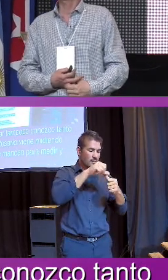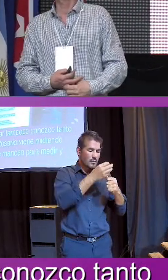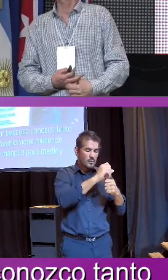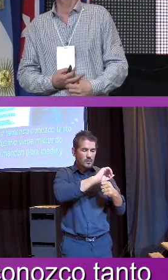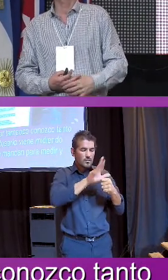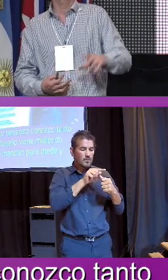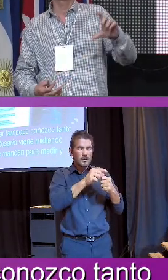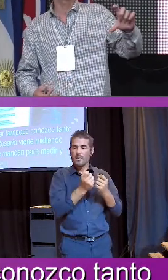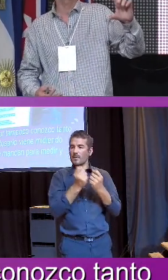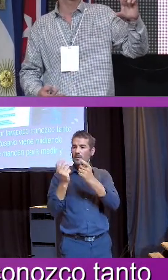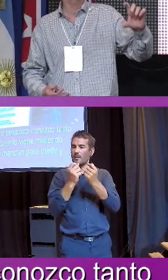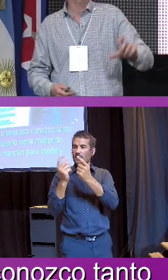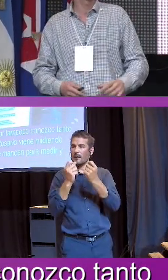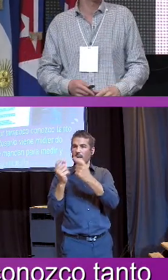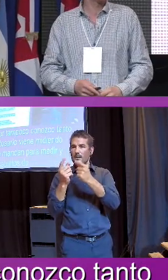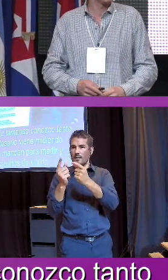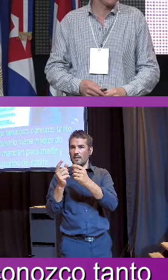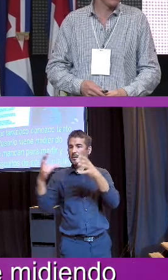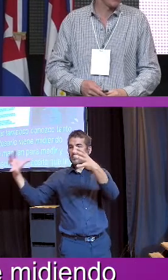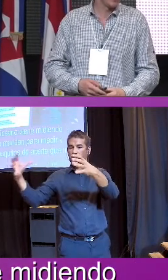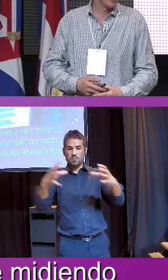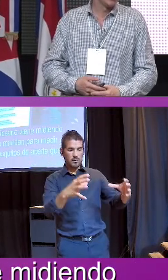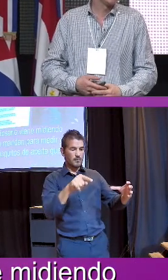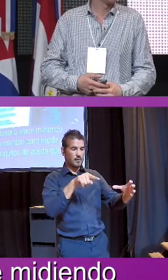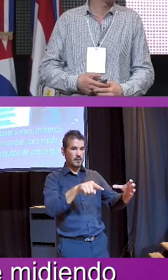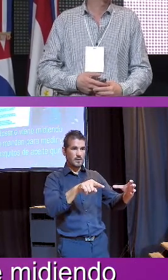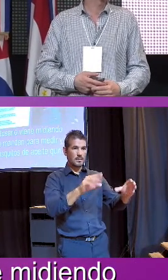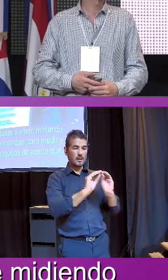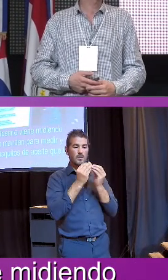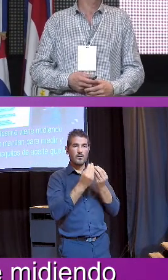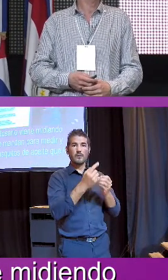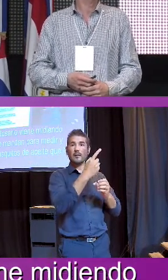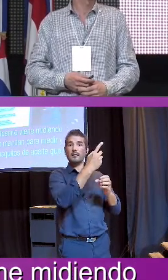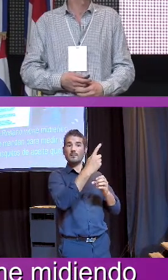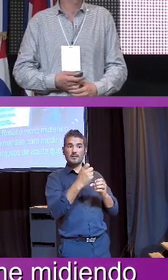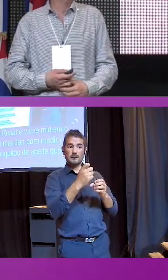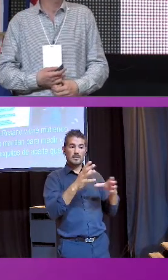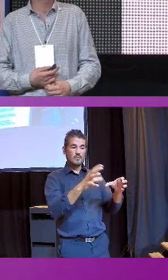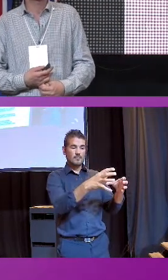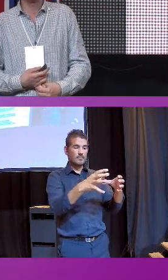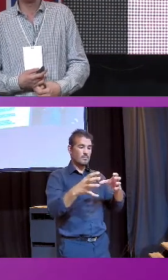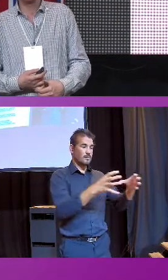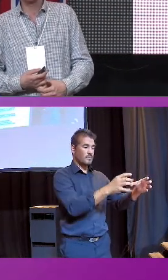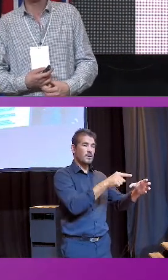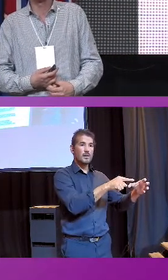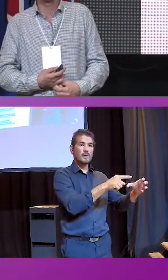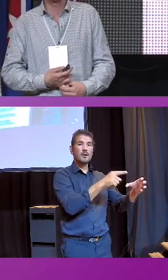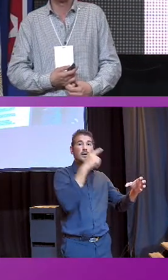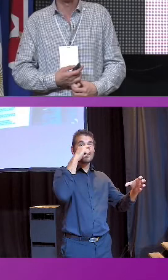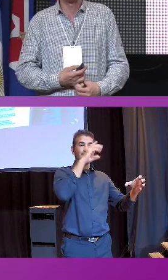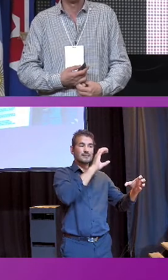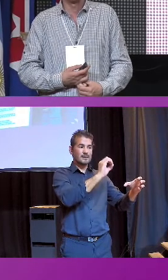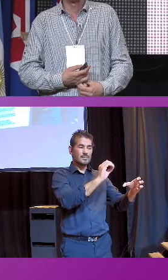el 70% de los frasquitos de aceite que les mandan tienen niveles muy bajos o indetectables de